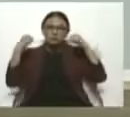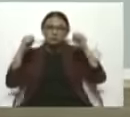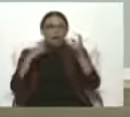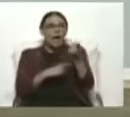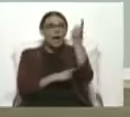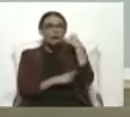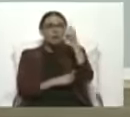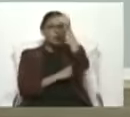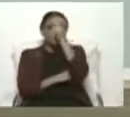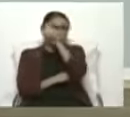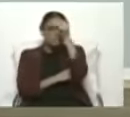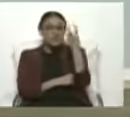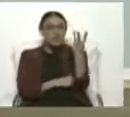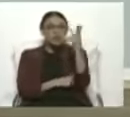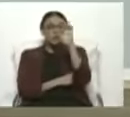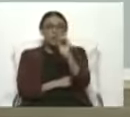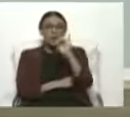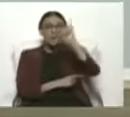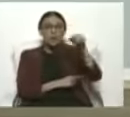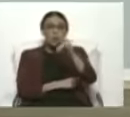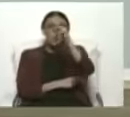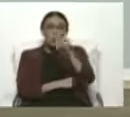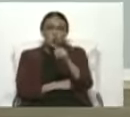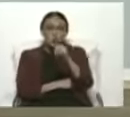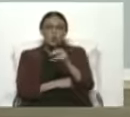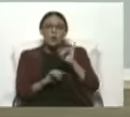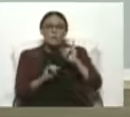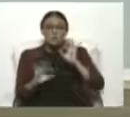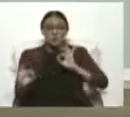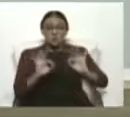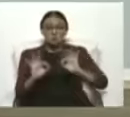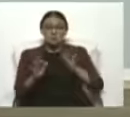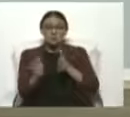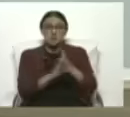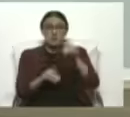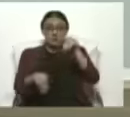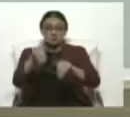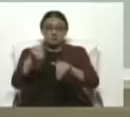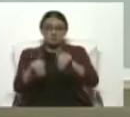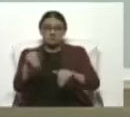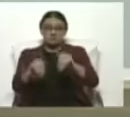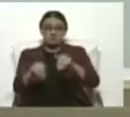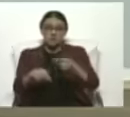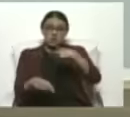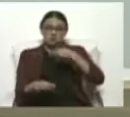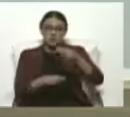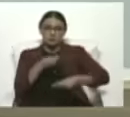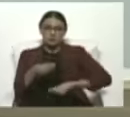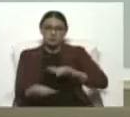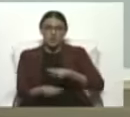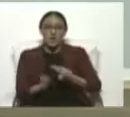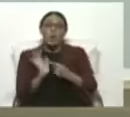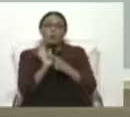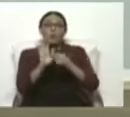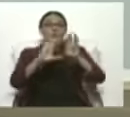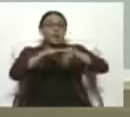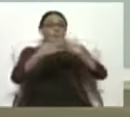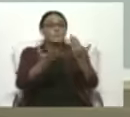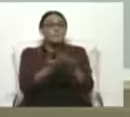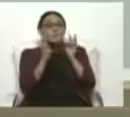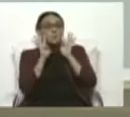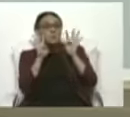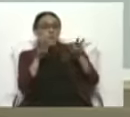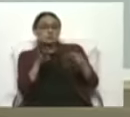domingo 30 de junio en el simulacro electoral, mostrando al mundo